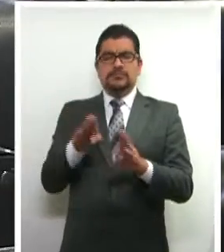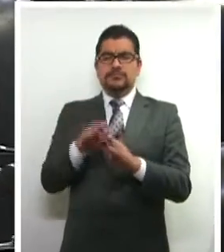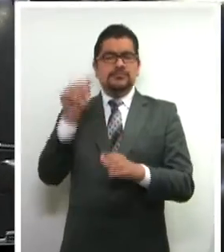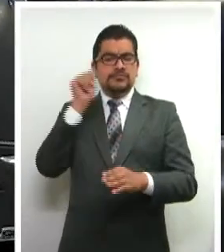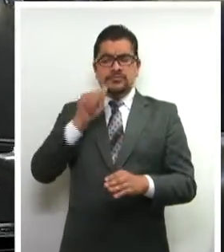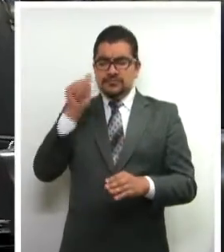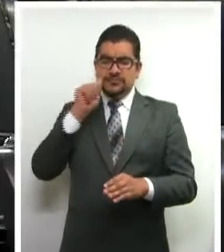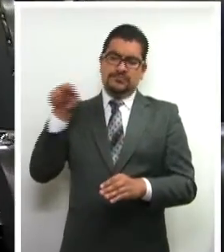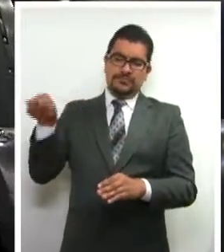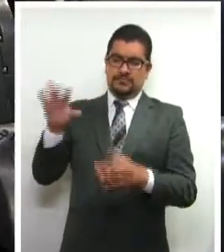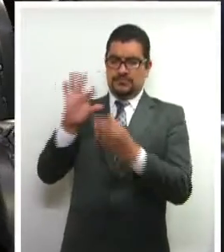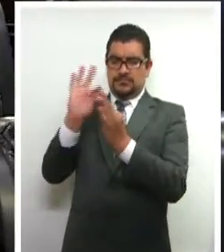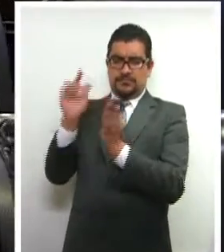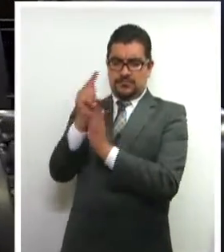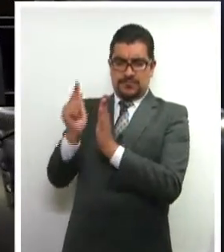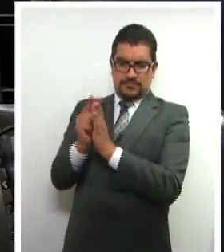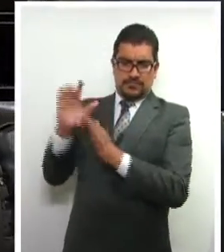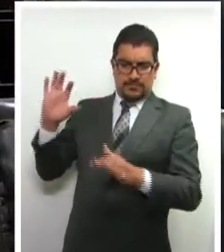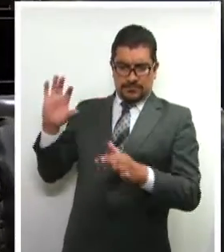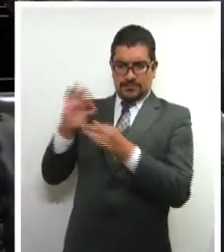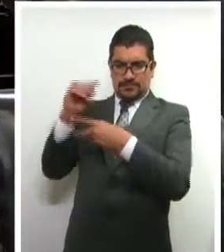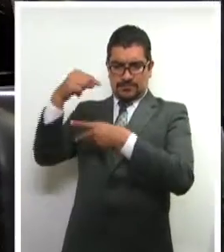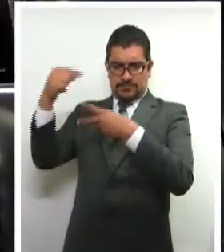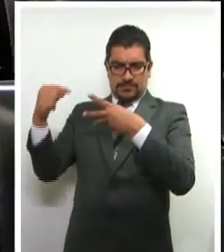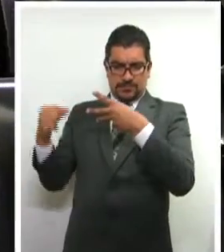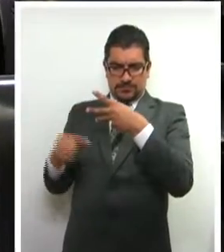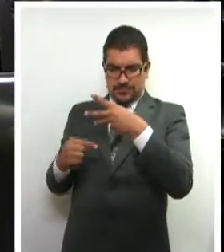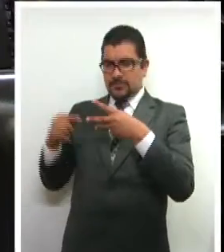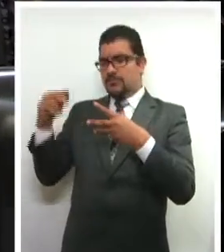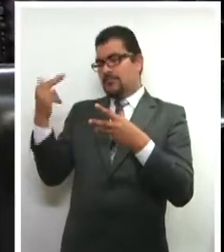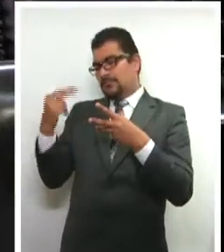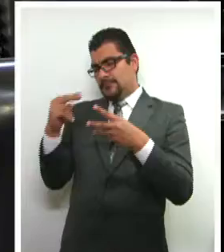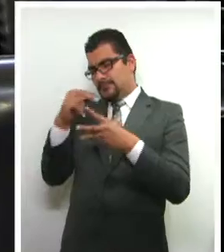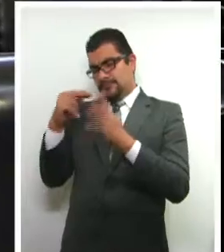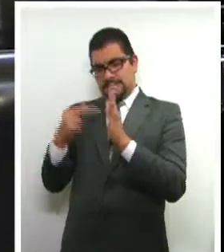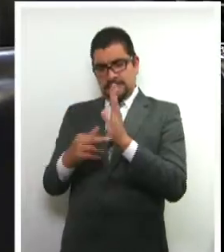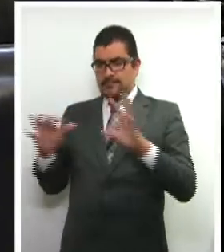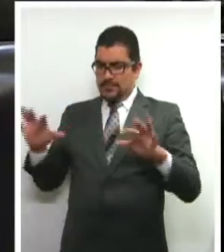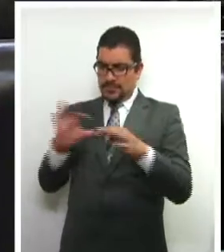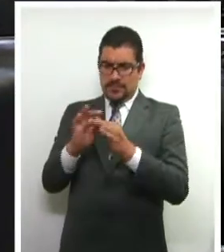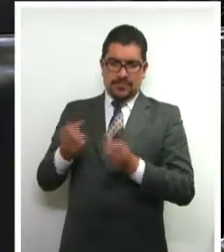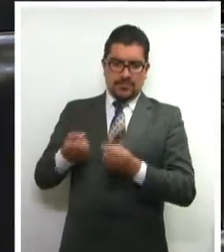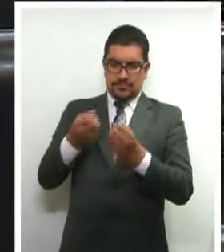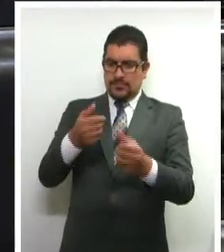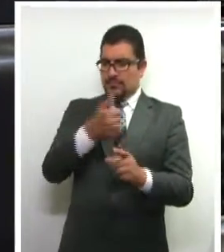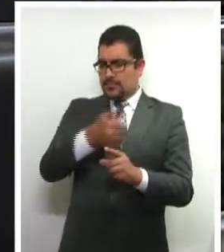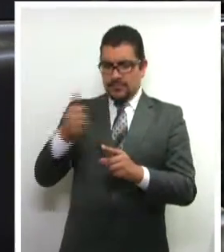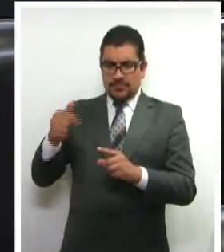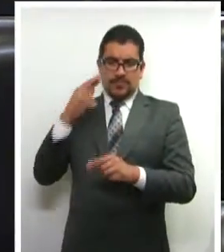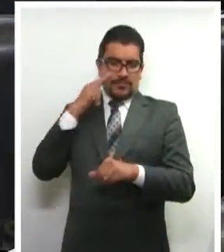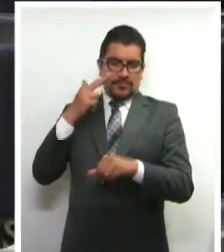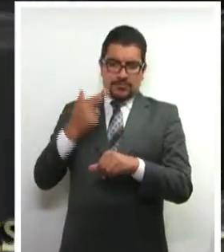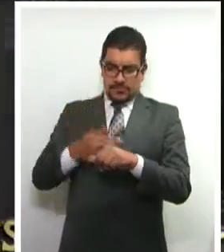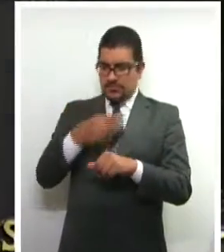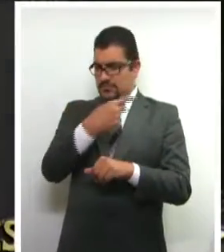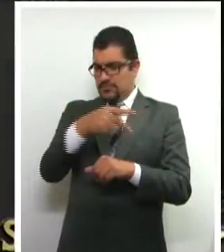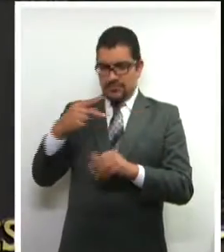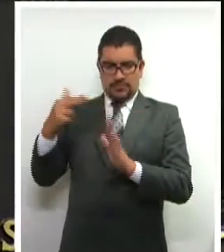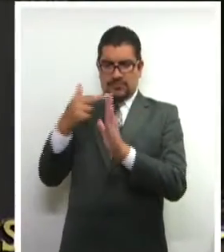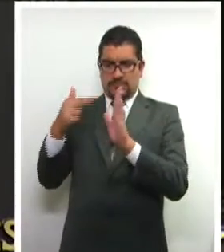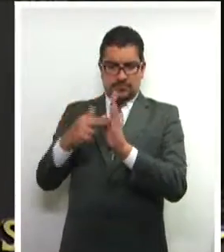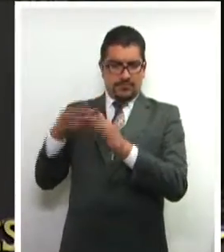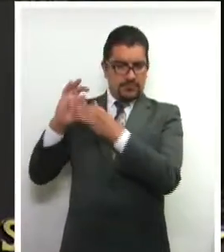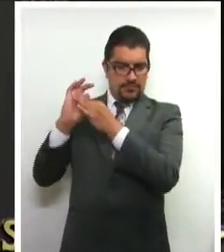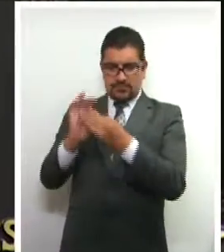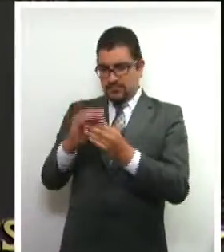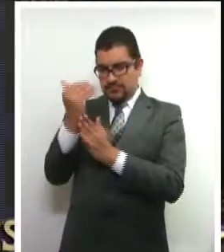conformidad con las leyes y demás disposiciones normativas aplicables en cada materia, respetando las siguientes